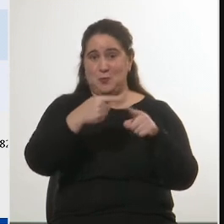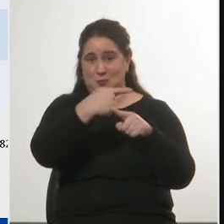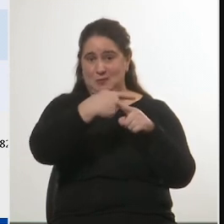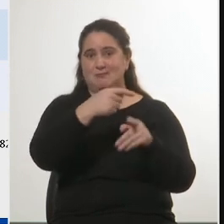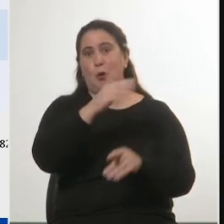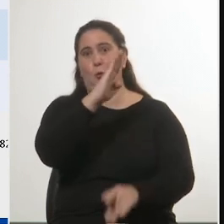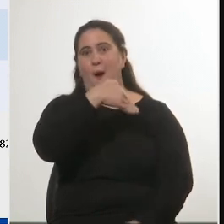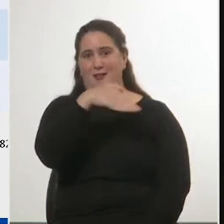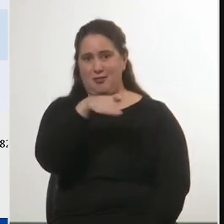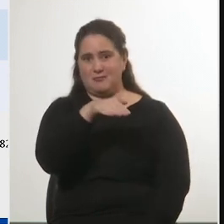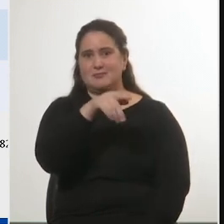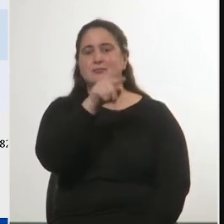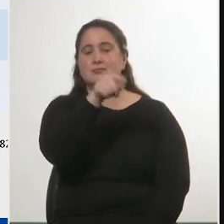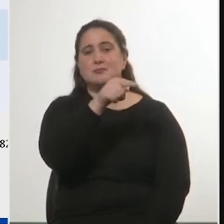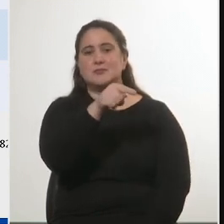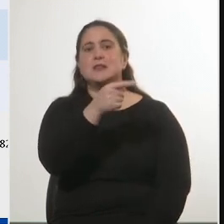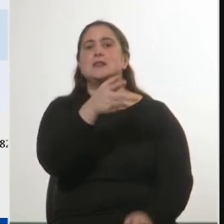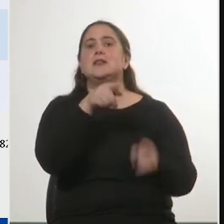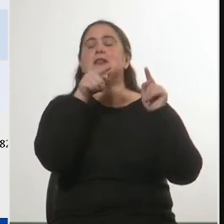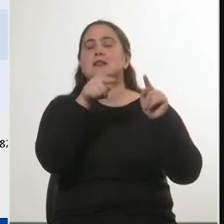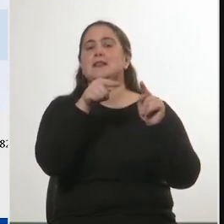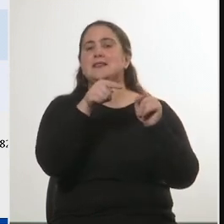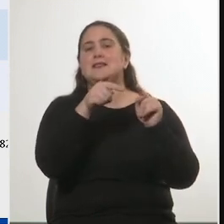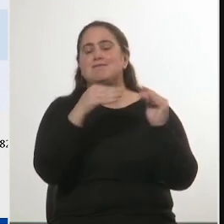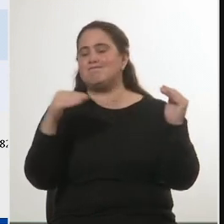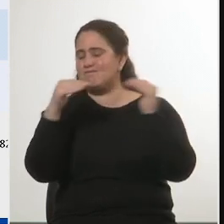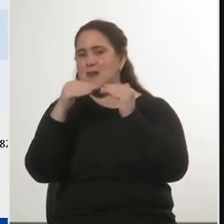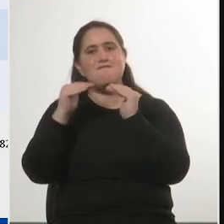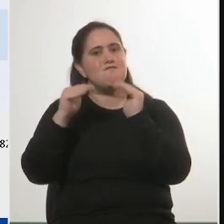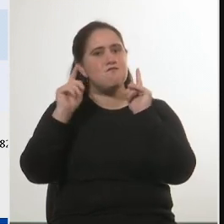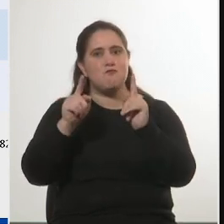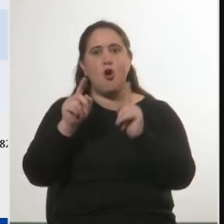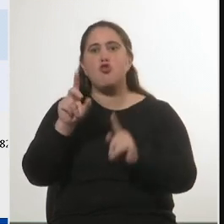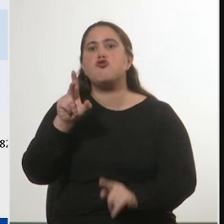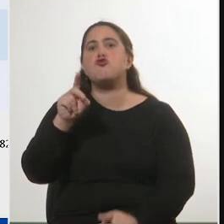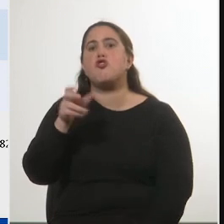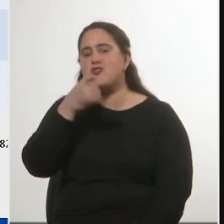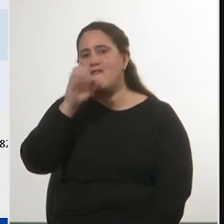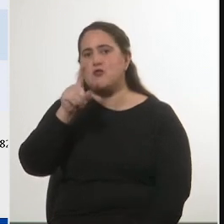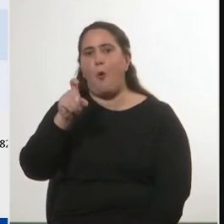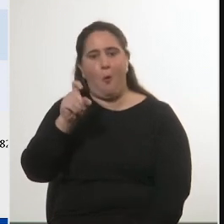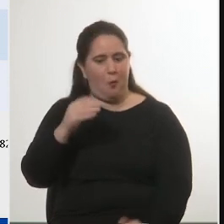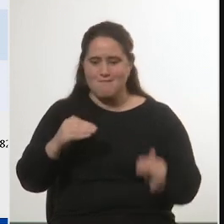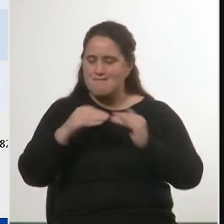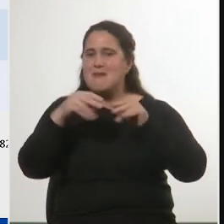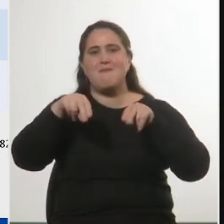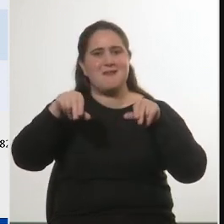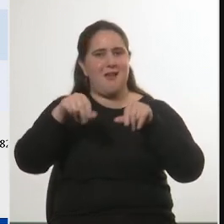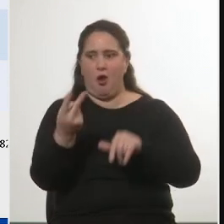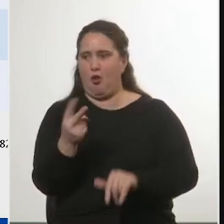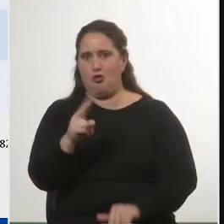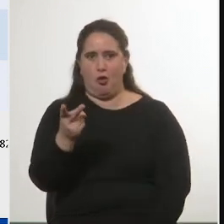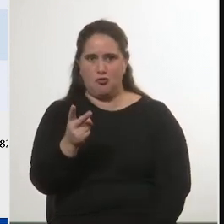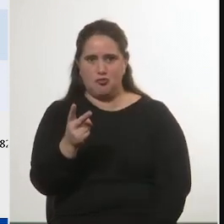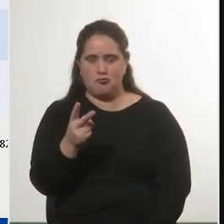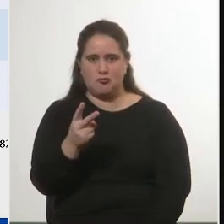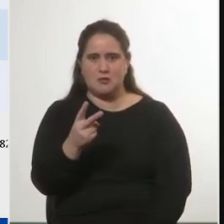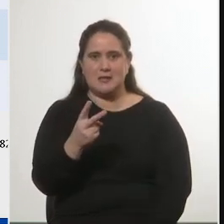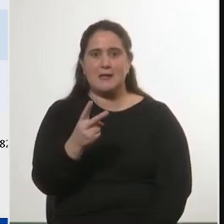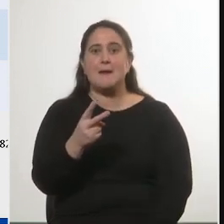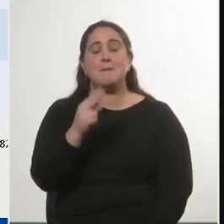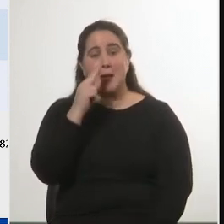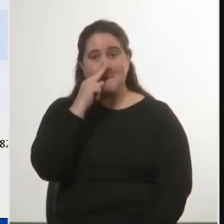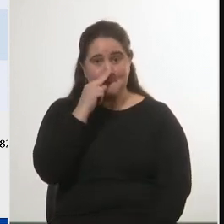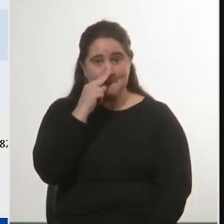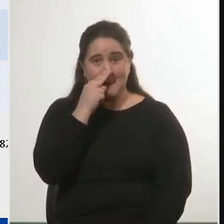de pizza congelada? Es equivalente a 8 a 12 vasos de agua. y 100 gramos de